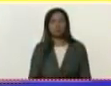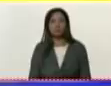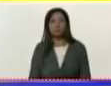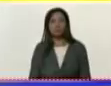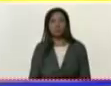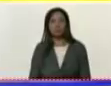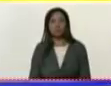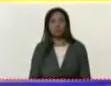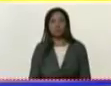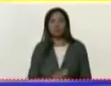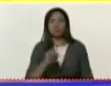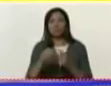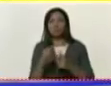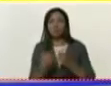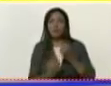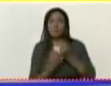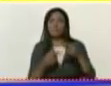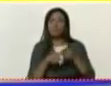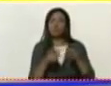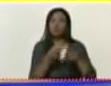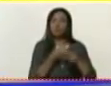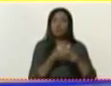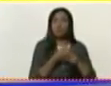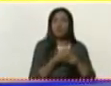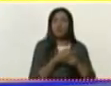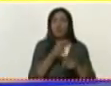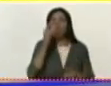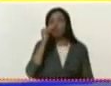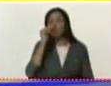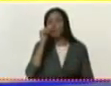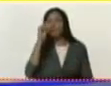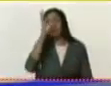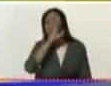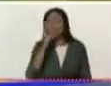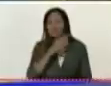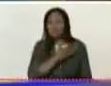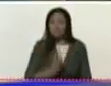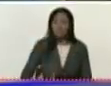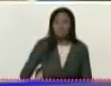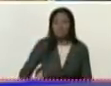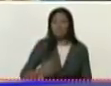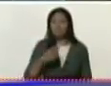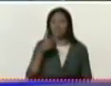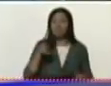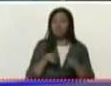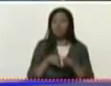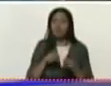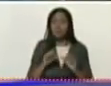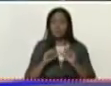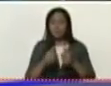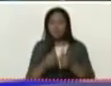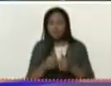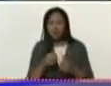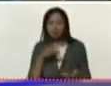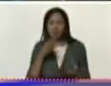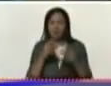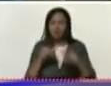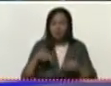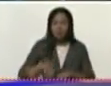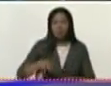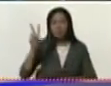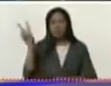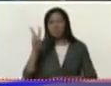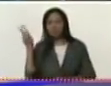Y luego entraron con el apoyo del gobierno de Jair Bolsonaro, entraron por trochas a territorio